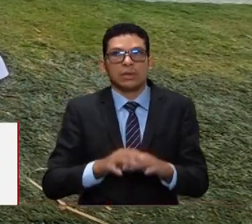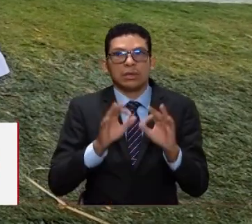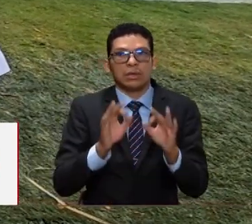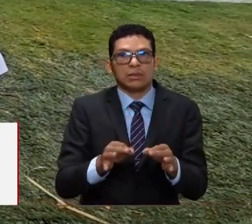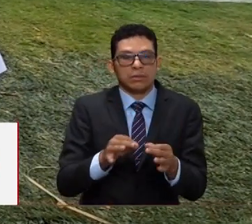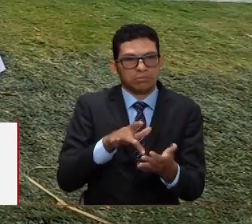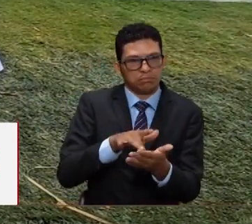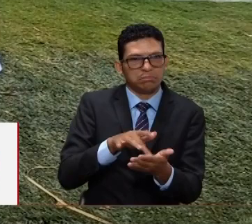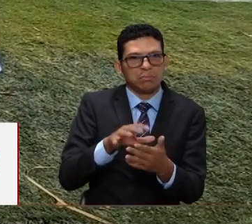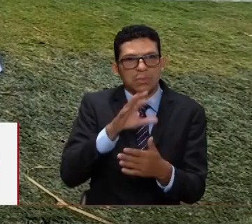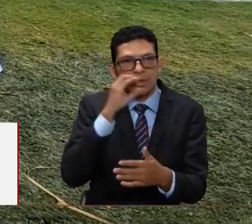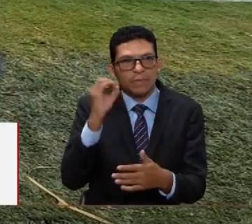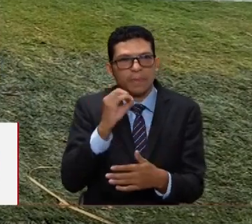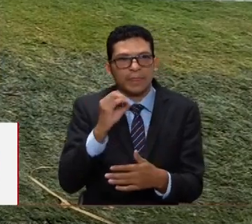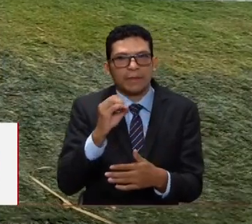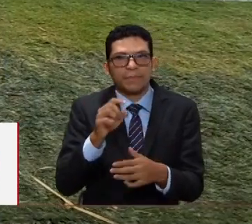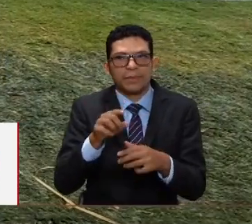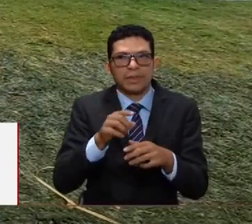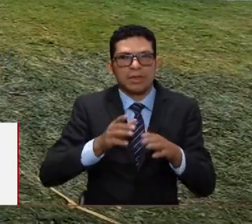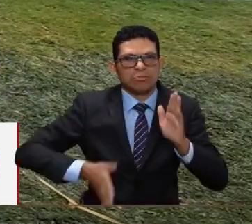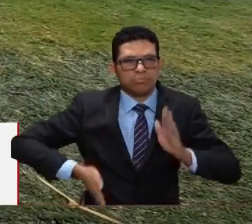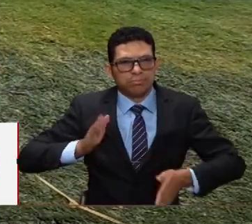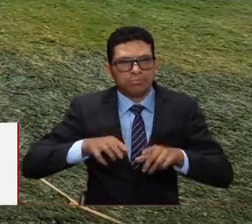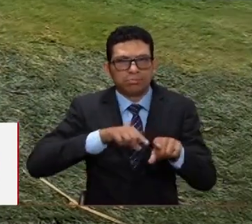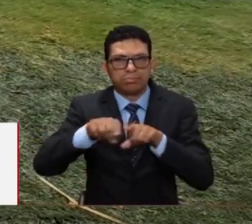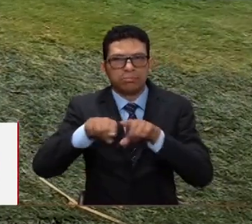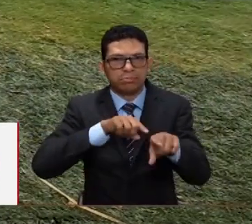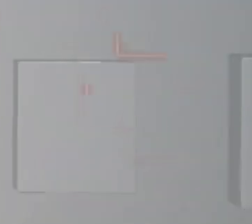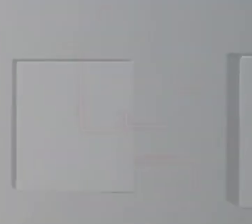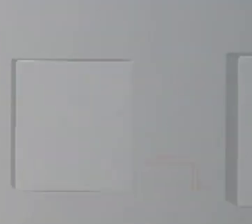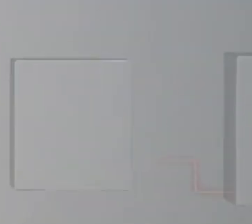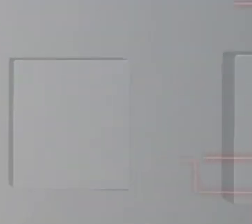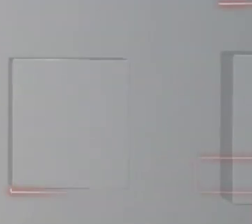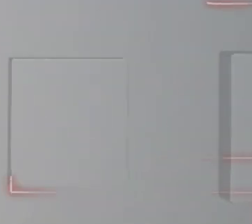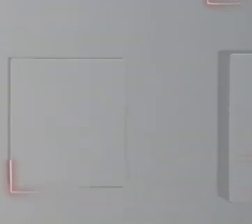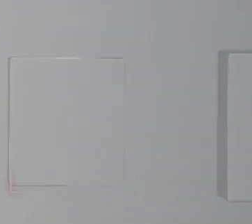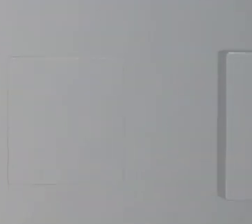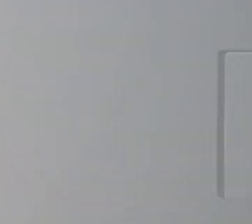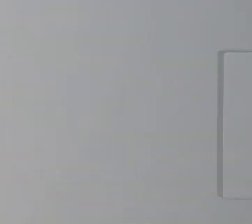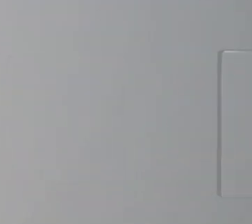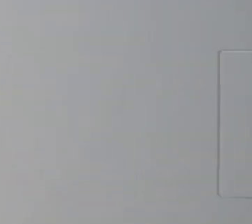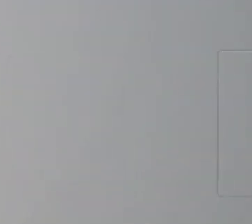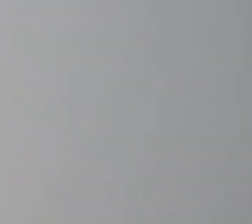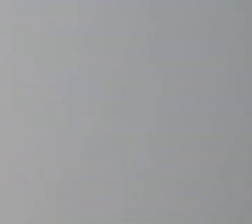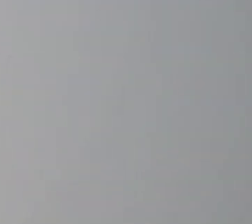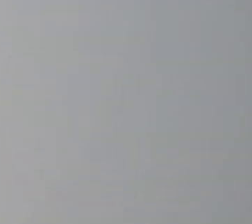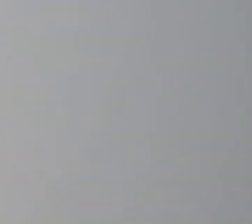hombres, y las carreras de fondo, pues los resultados han sido buenos.